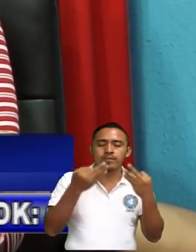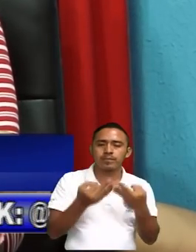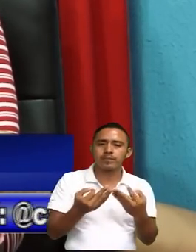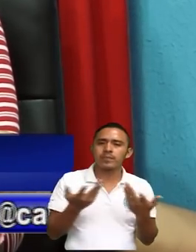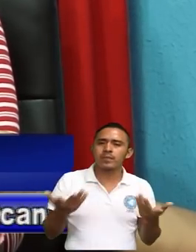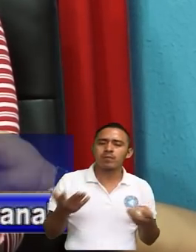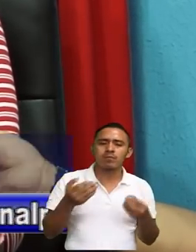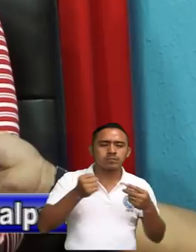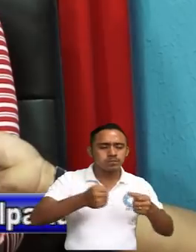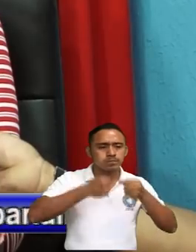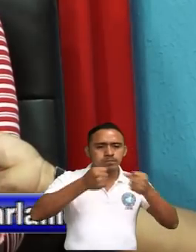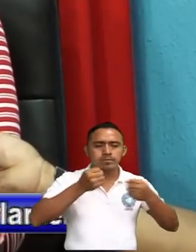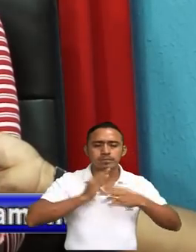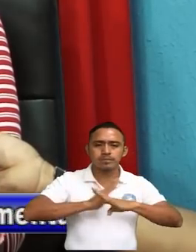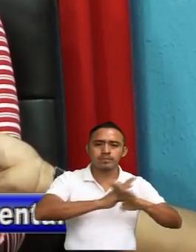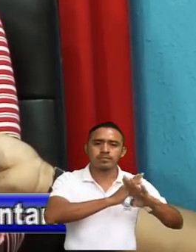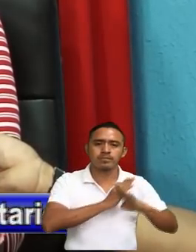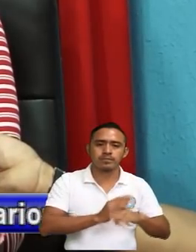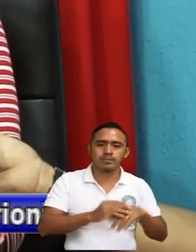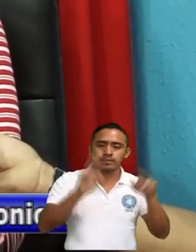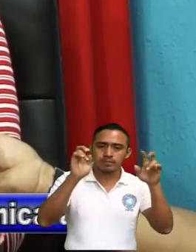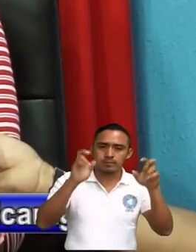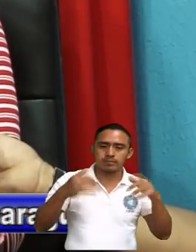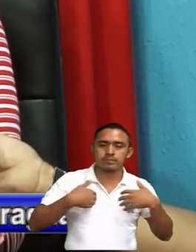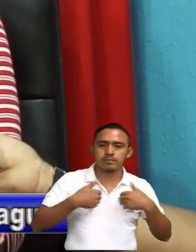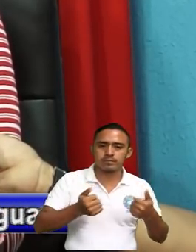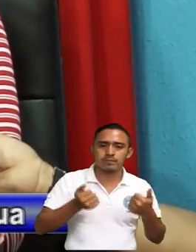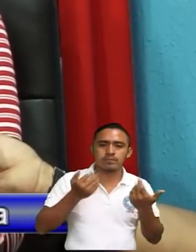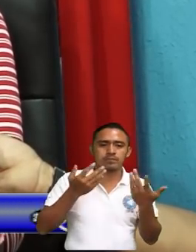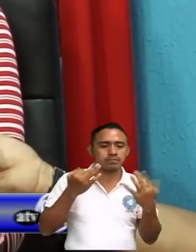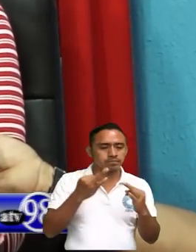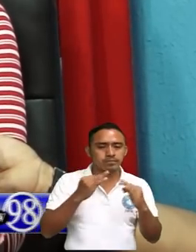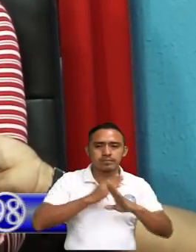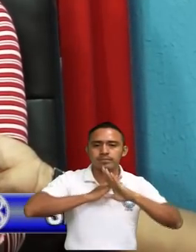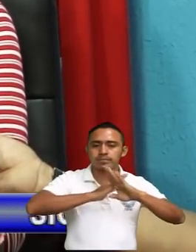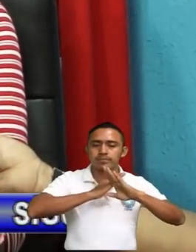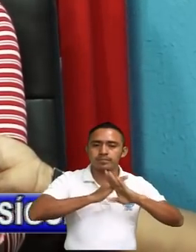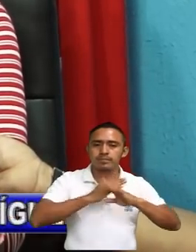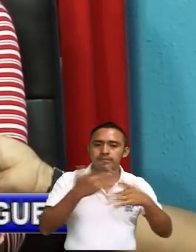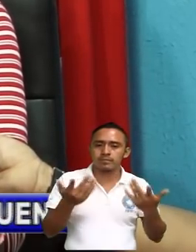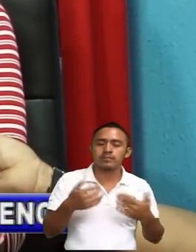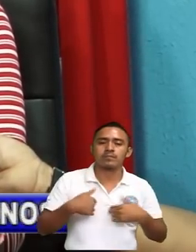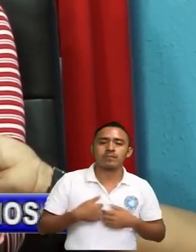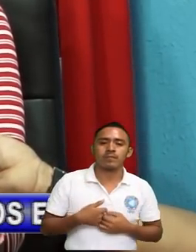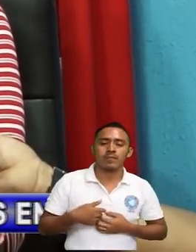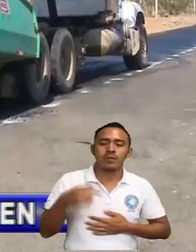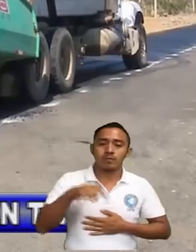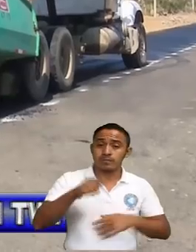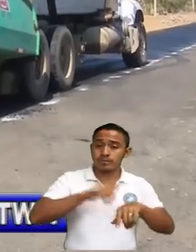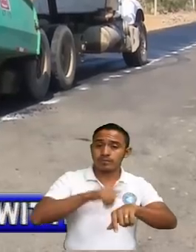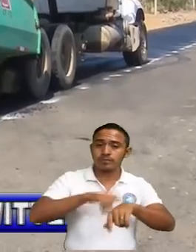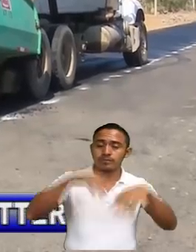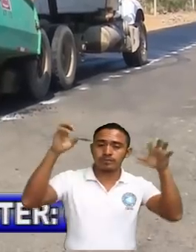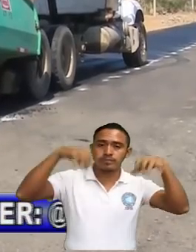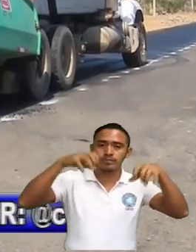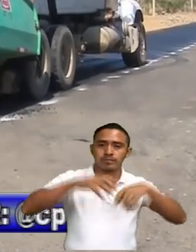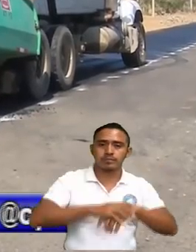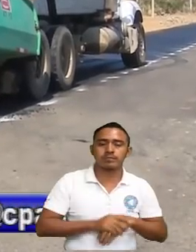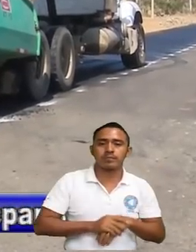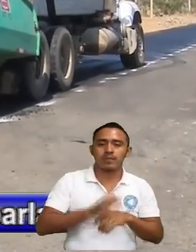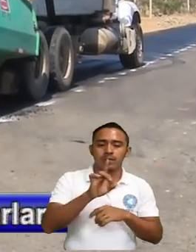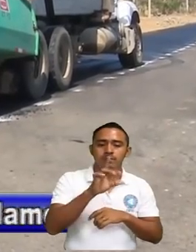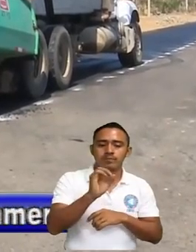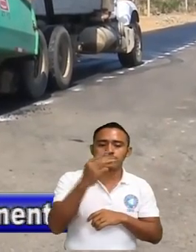todo las medidas preventivas para los temas de salud y la prevención de salud en estos momentos, ¿verdad?, de lluvia. En